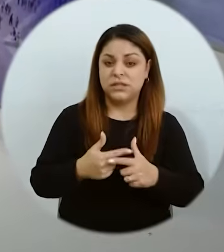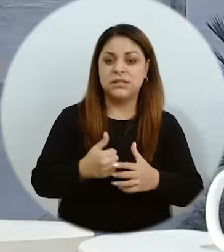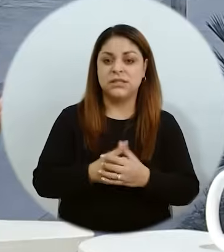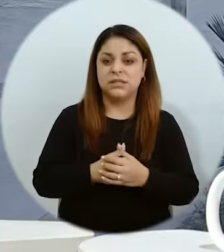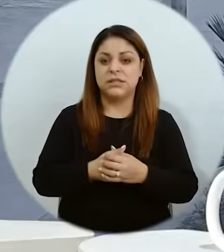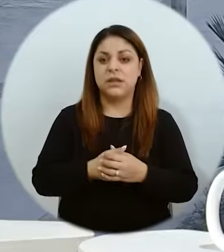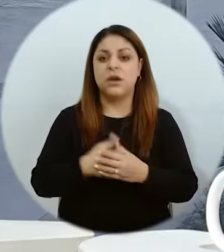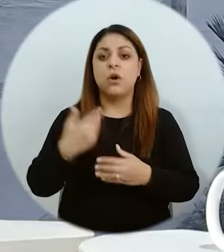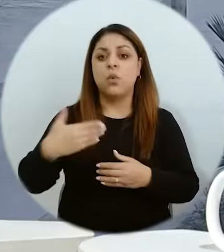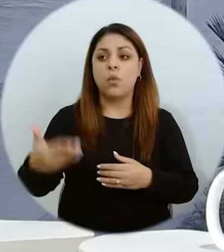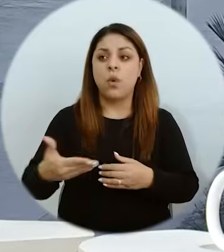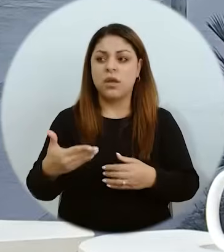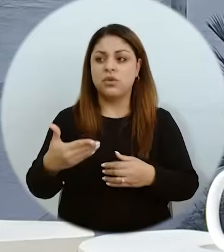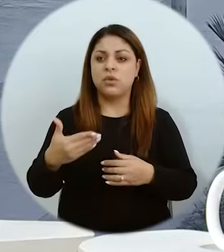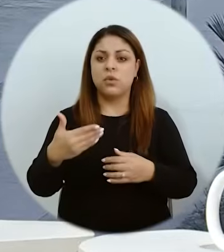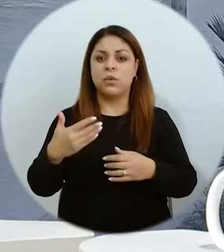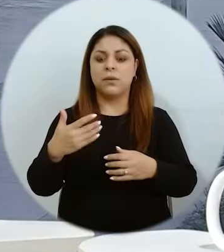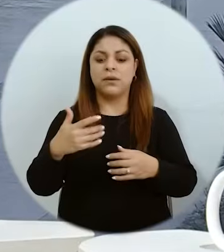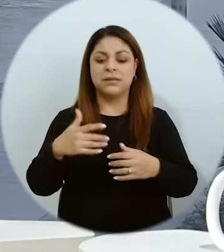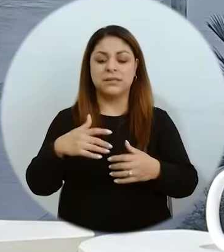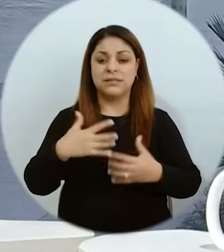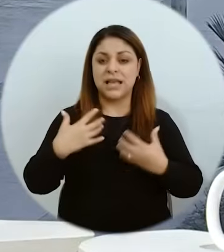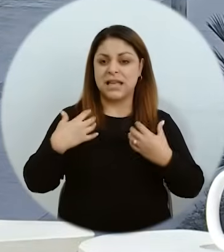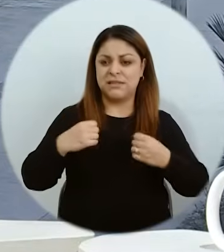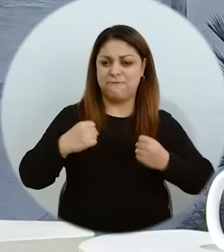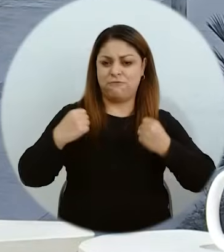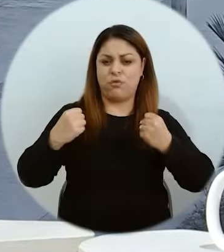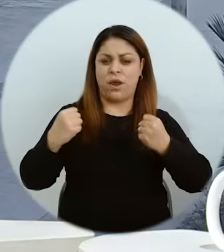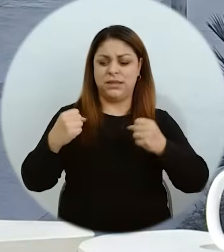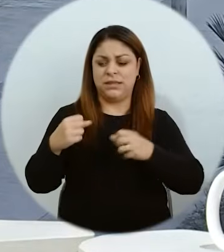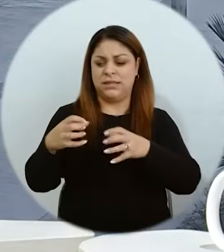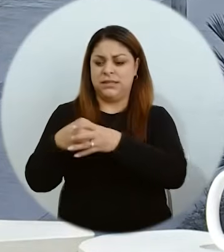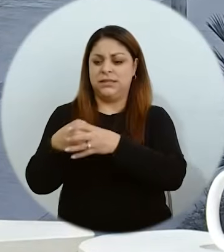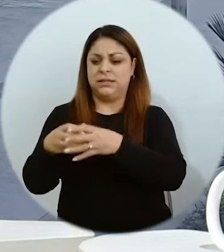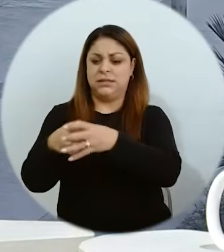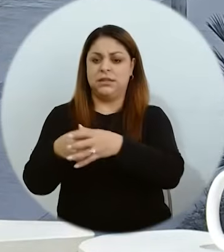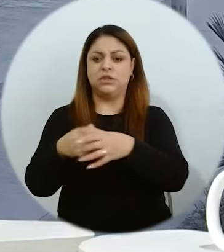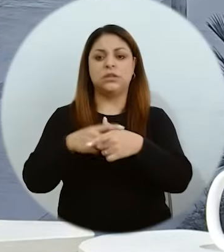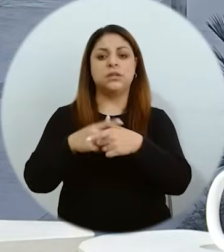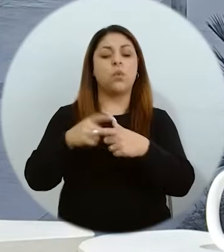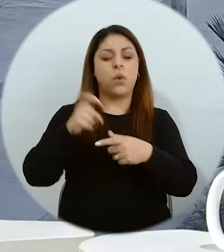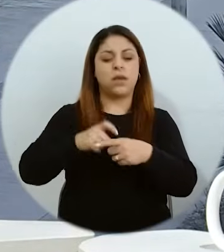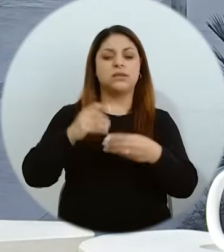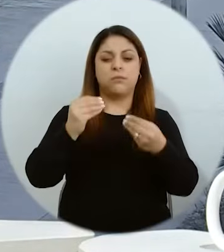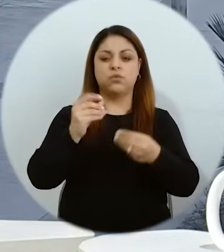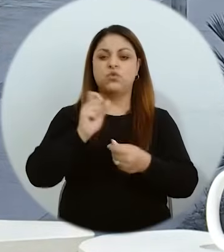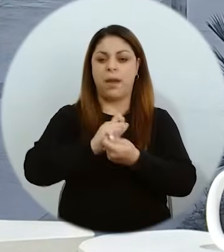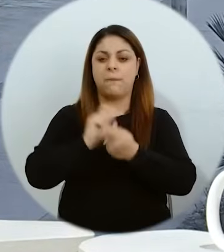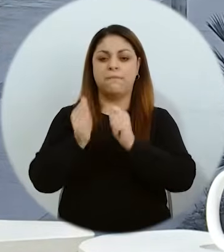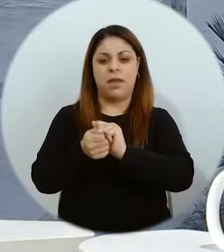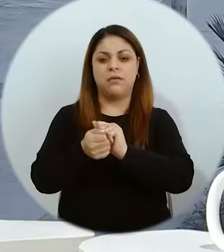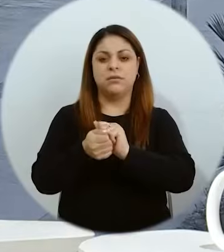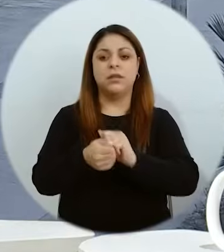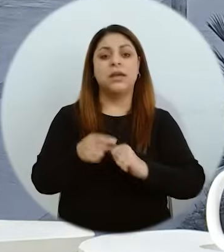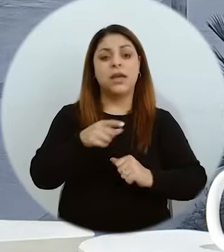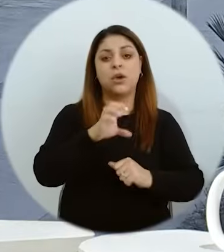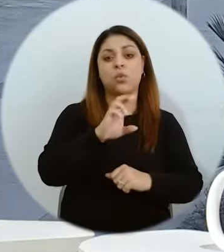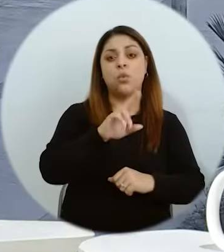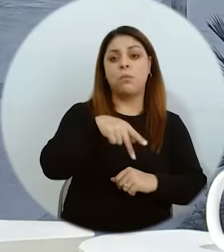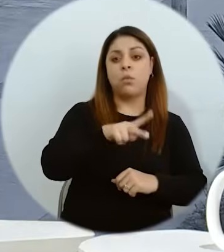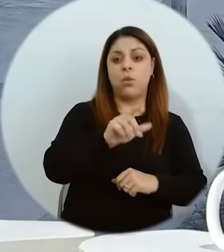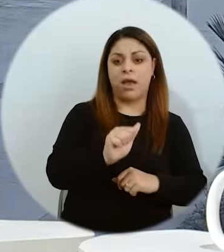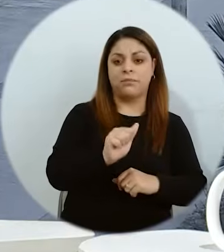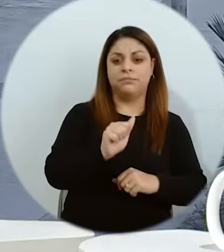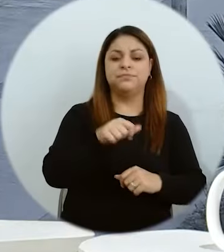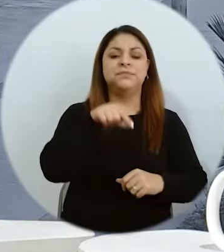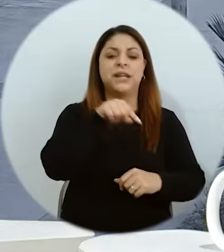al final del día, al hacerse fuerte, cuesta mucho cambiarla. Y en el caso específico de la cúpula judicial hay un tema que es central, que